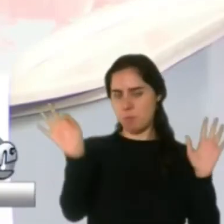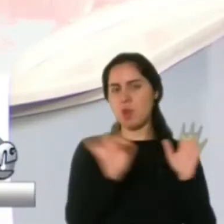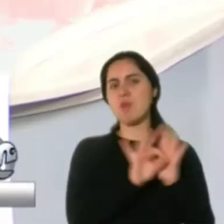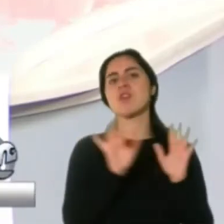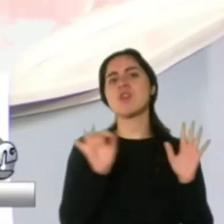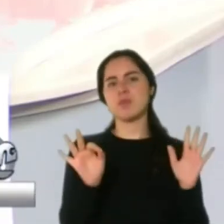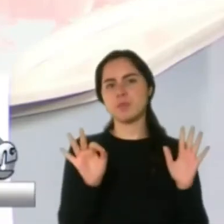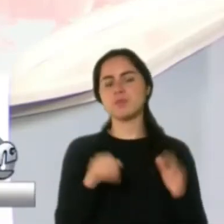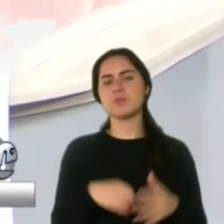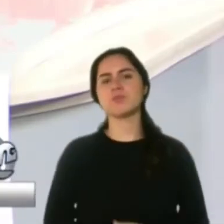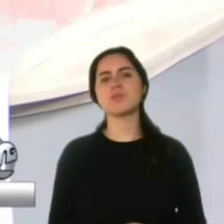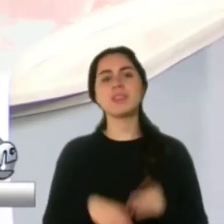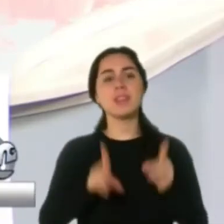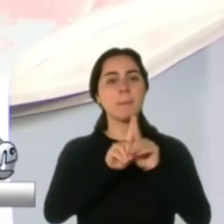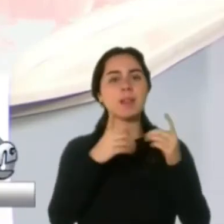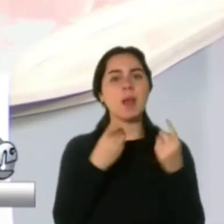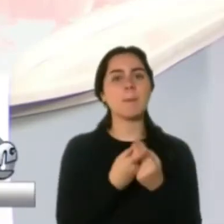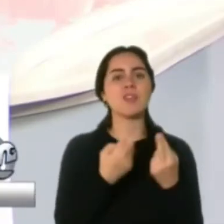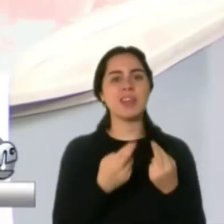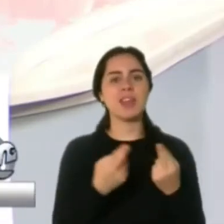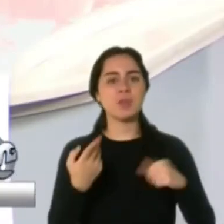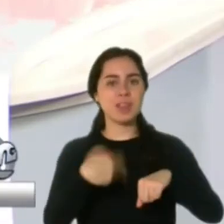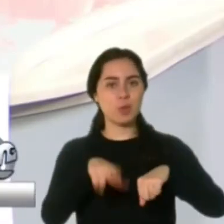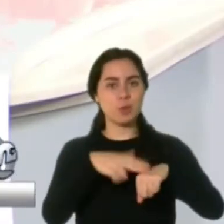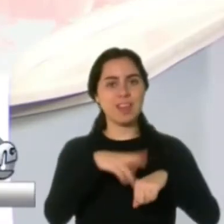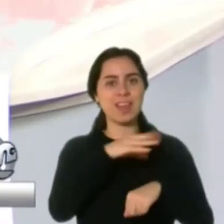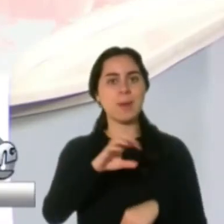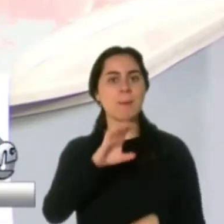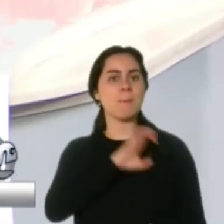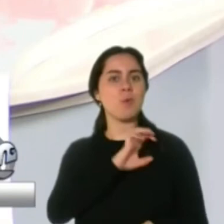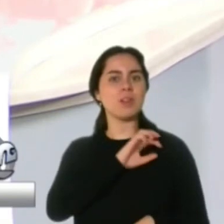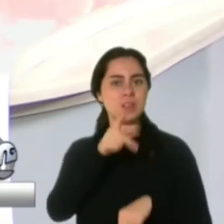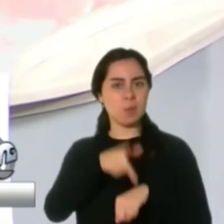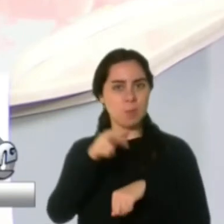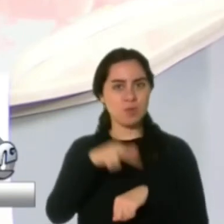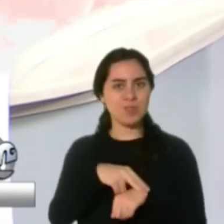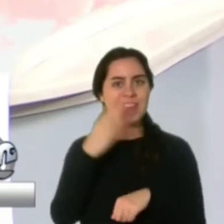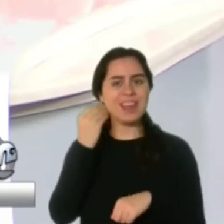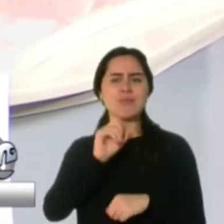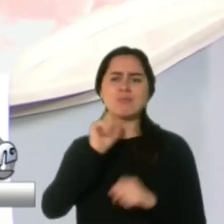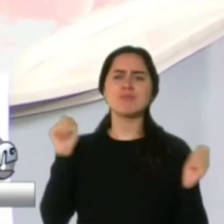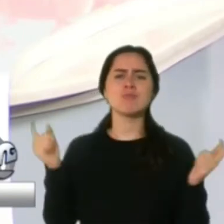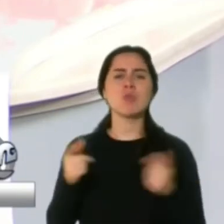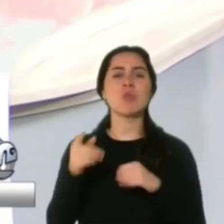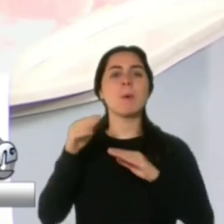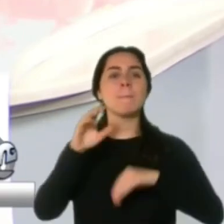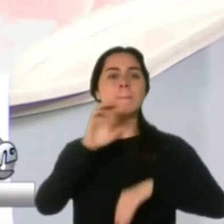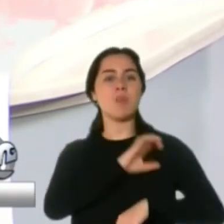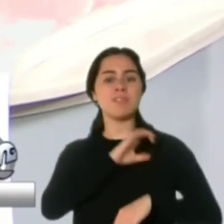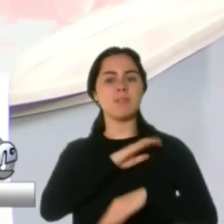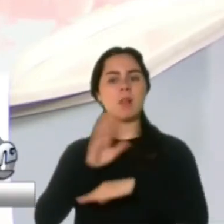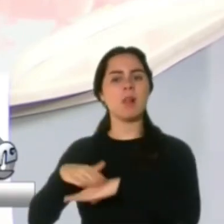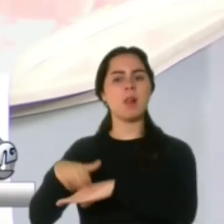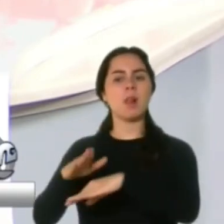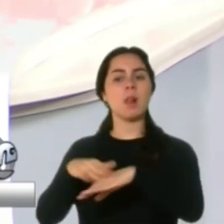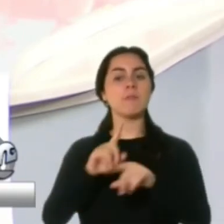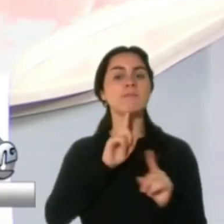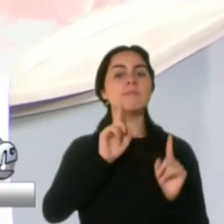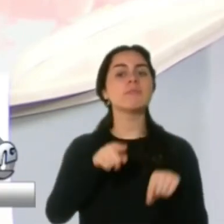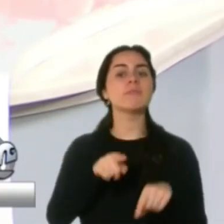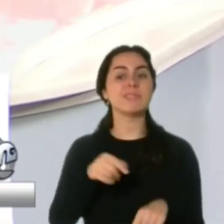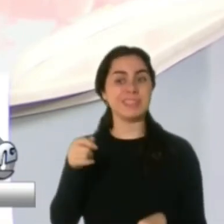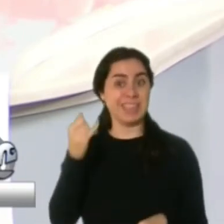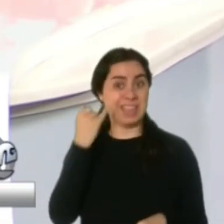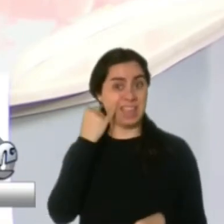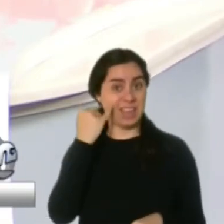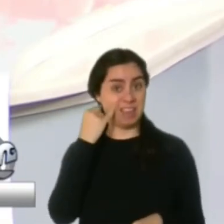de Recursos Naturales, también al negociado de la Policía de Puerto Rico y a todos los policías municipales para que intervengan. Esto es